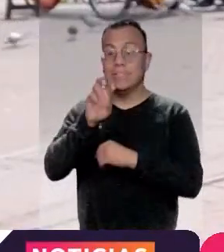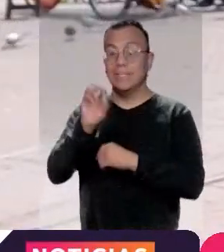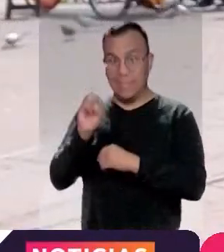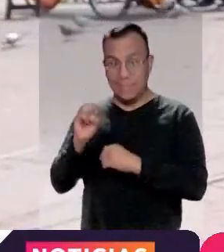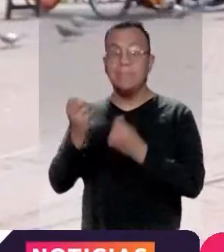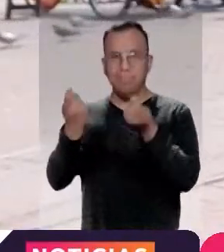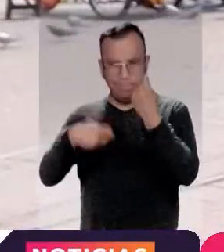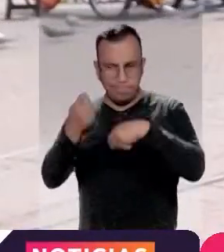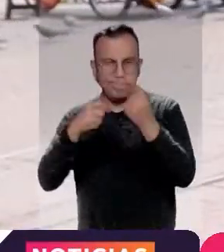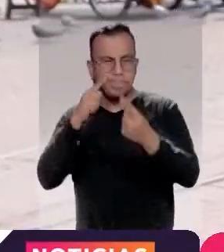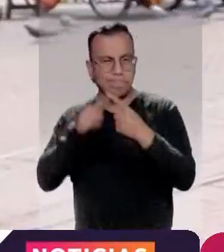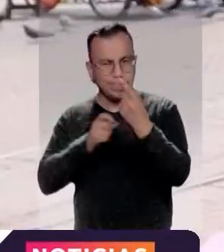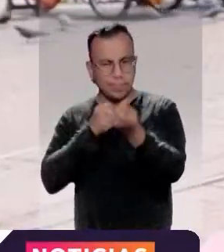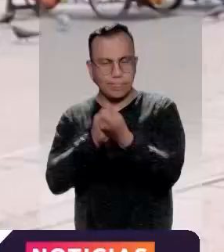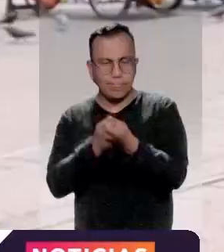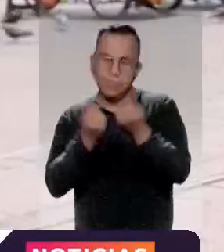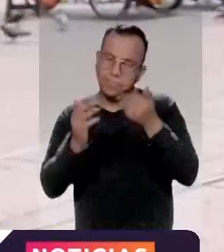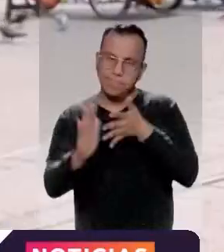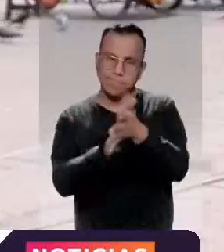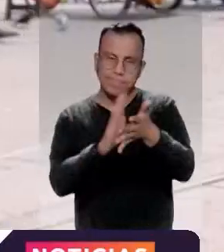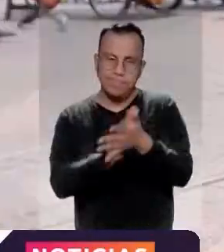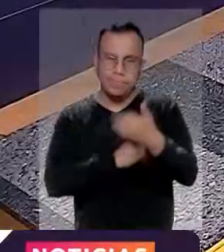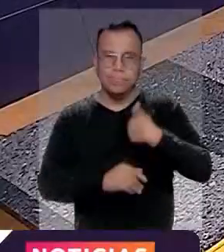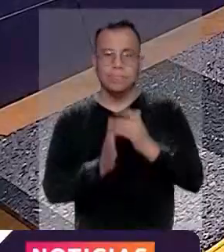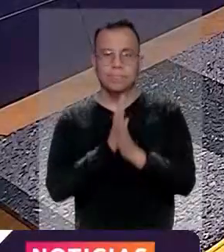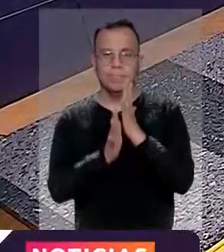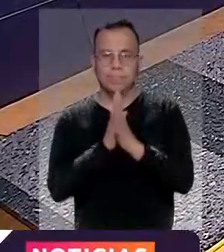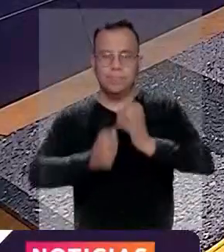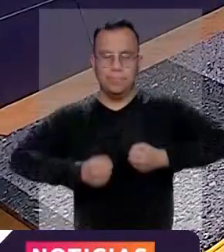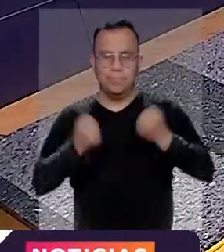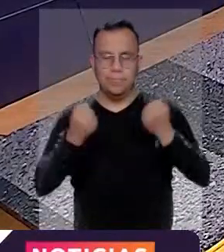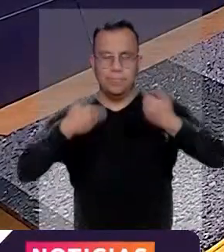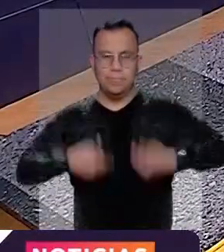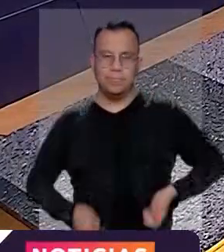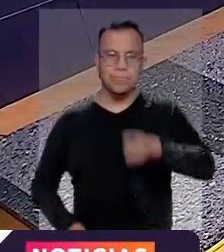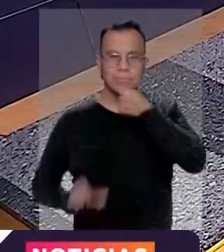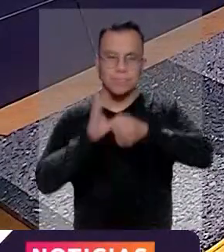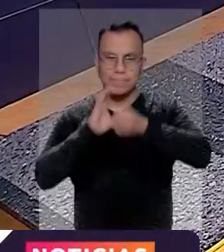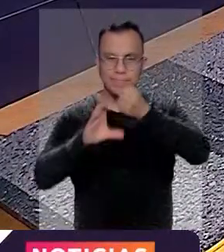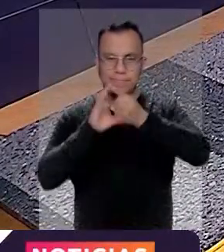emprendedores que buscan apoyo. Es la información desde el centro de Bogotá. Daniela Spitia, Noticias Capital.